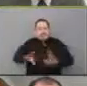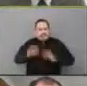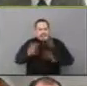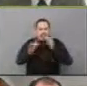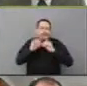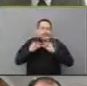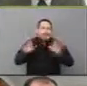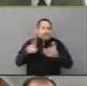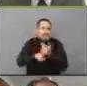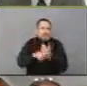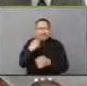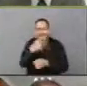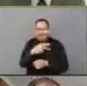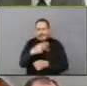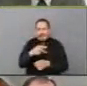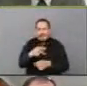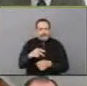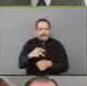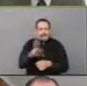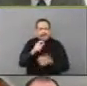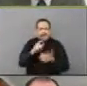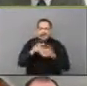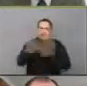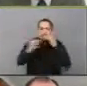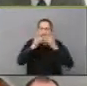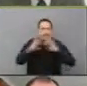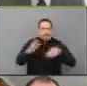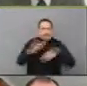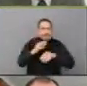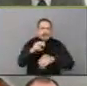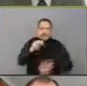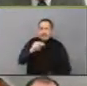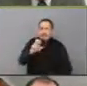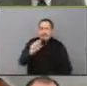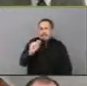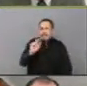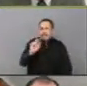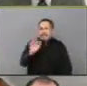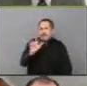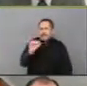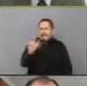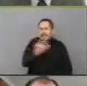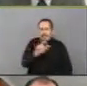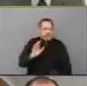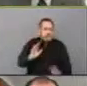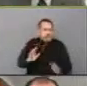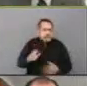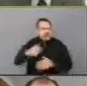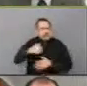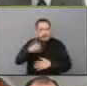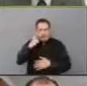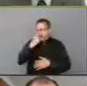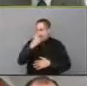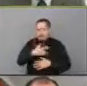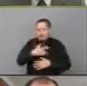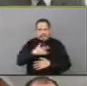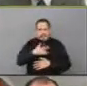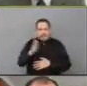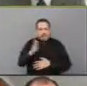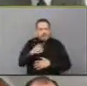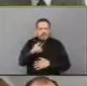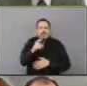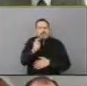tiene esta que transmite la película, ¿no? Netflix. A mí me parece que esto es, en todo caso, un canal,